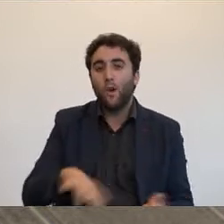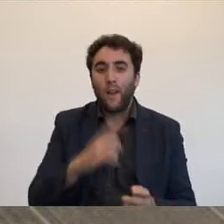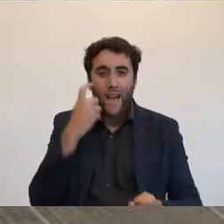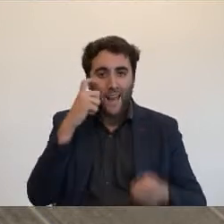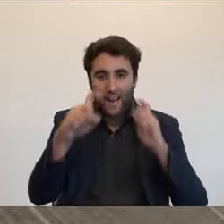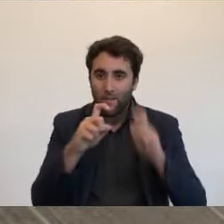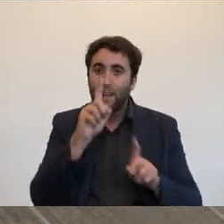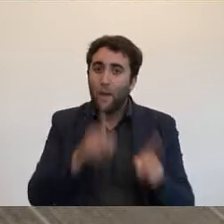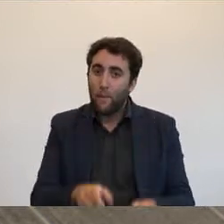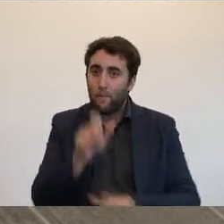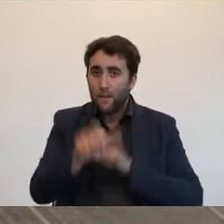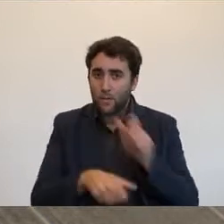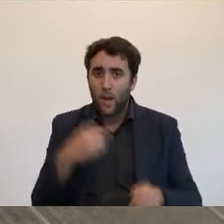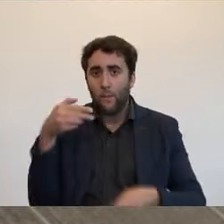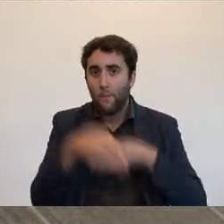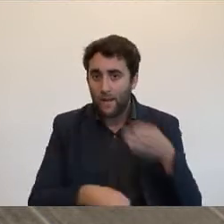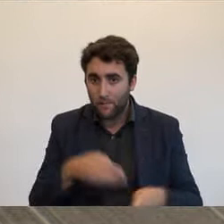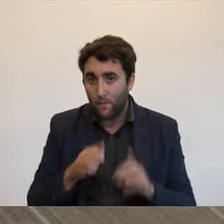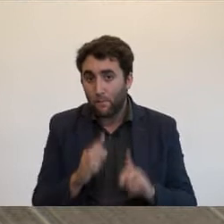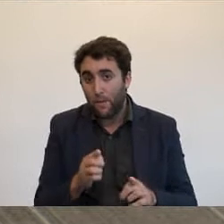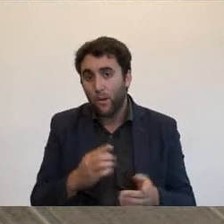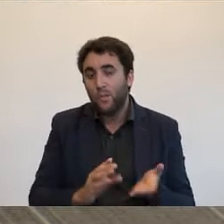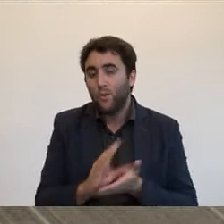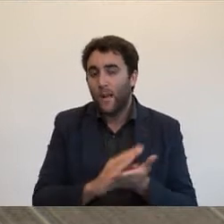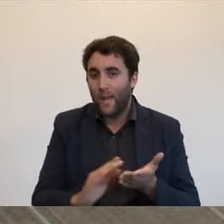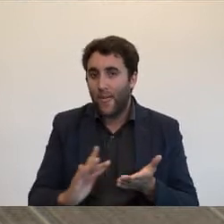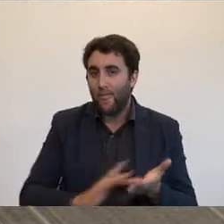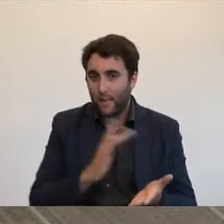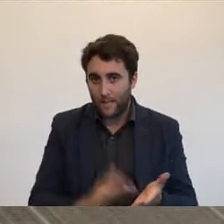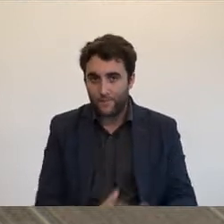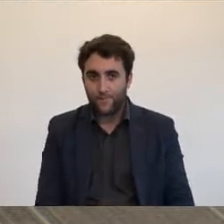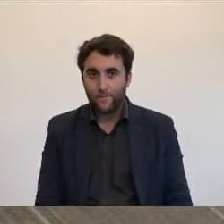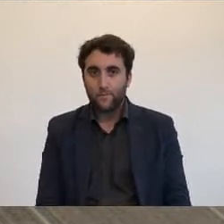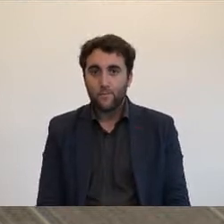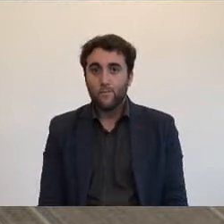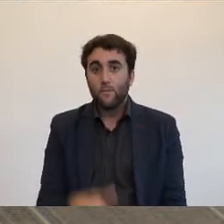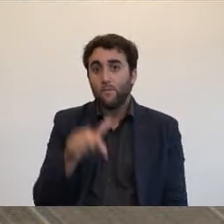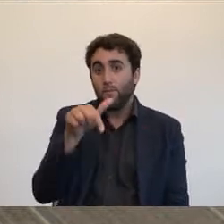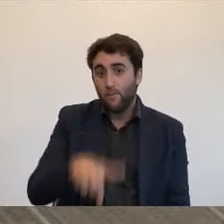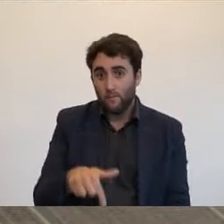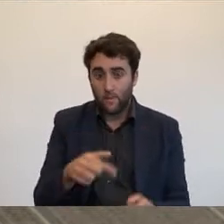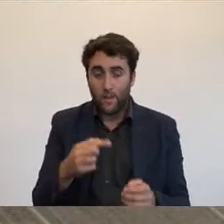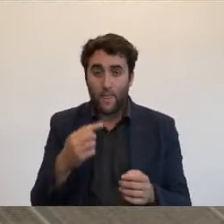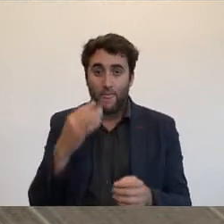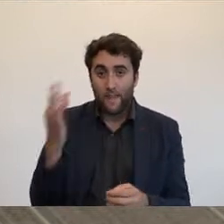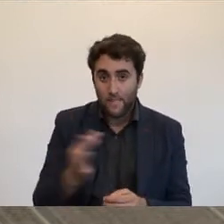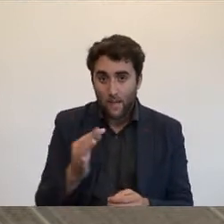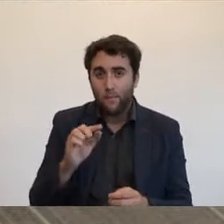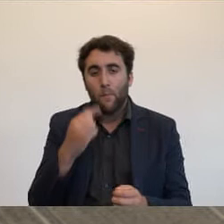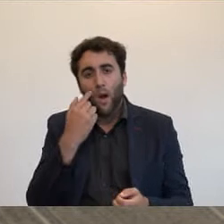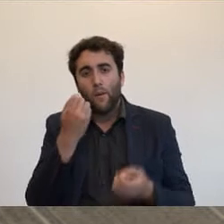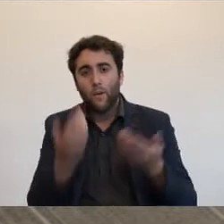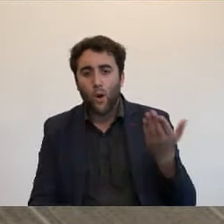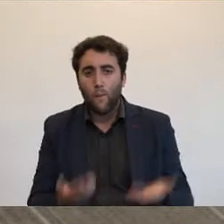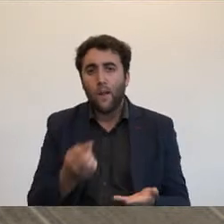creativa y participativa de la construcción de ciudadanía digital. Esta dimensión hace referencia a la valoración de las